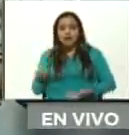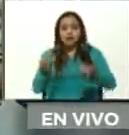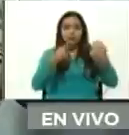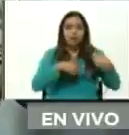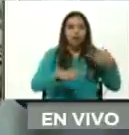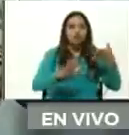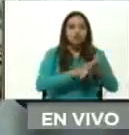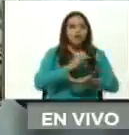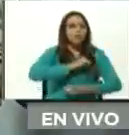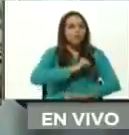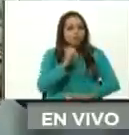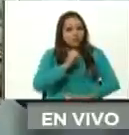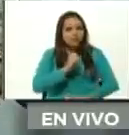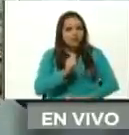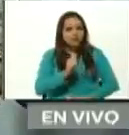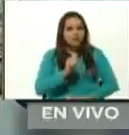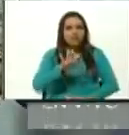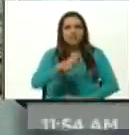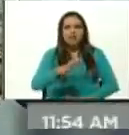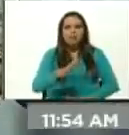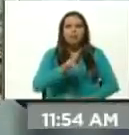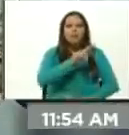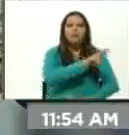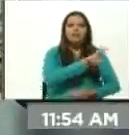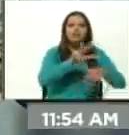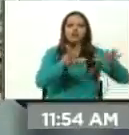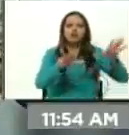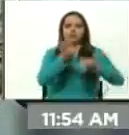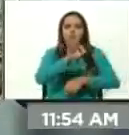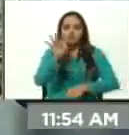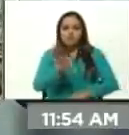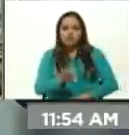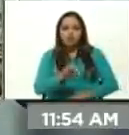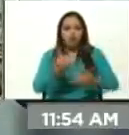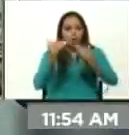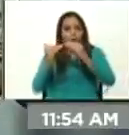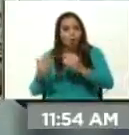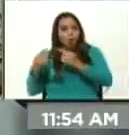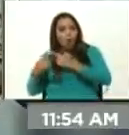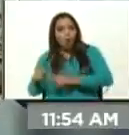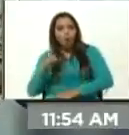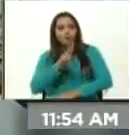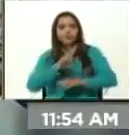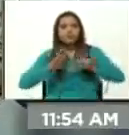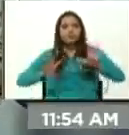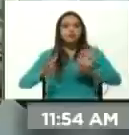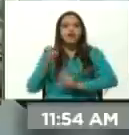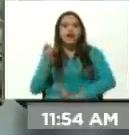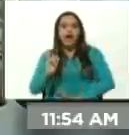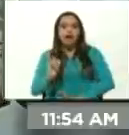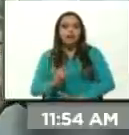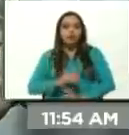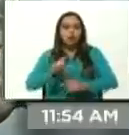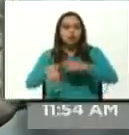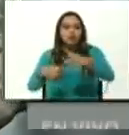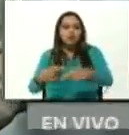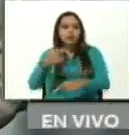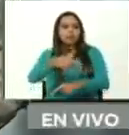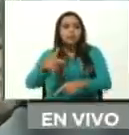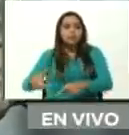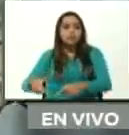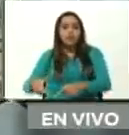de funcionarios, que es el 28%. 29 casos son atribuibles a la acción de civiles